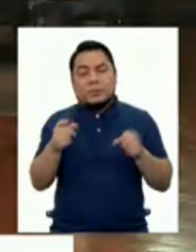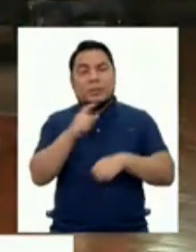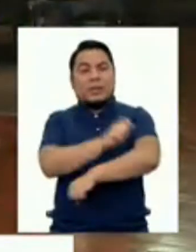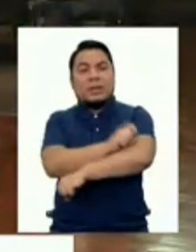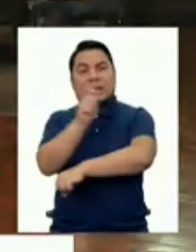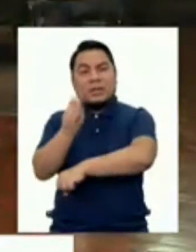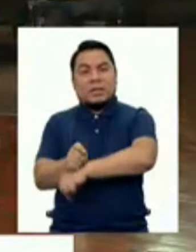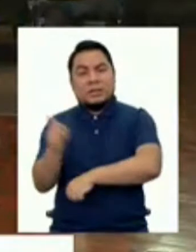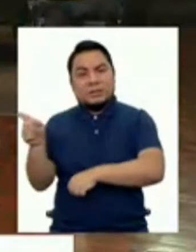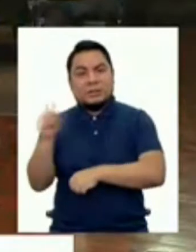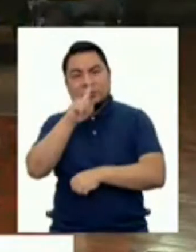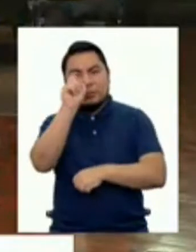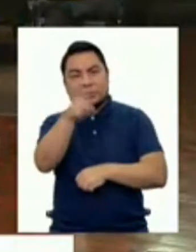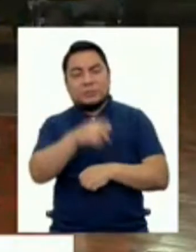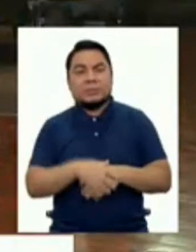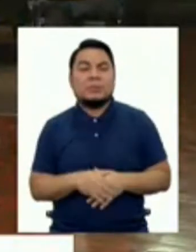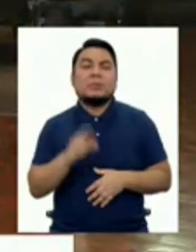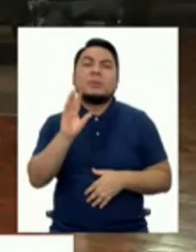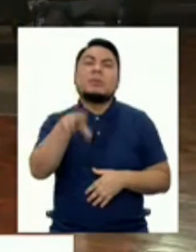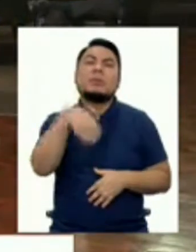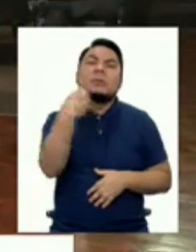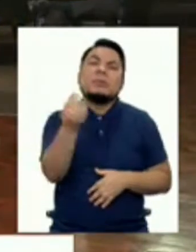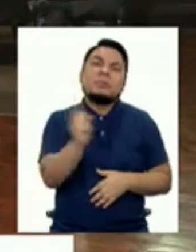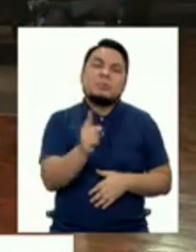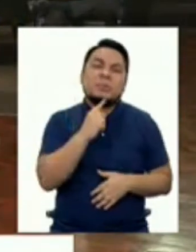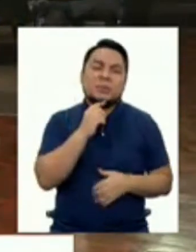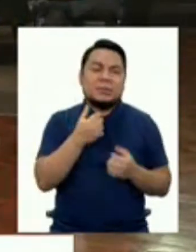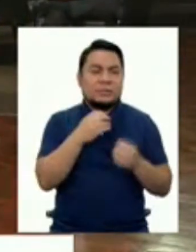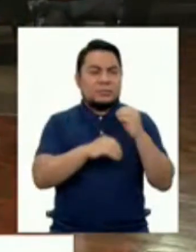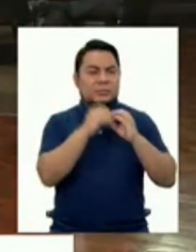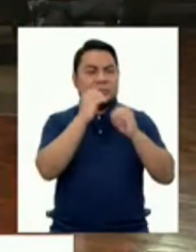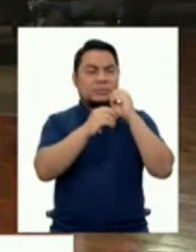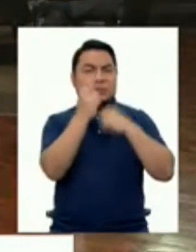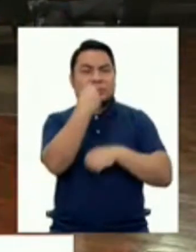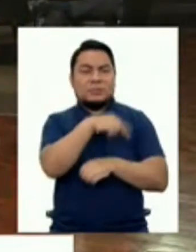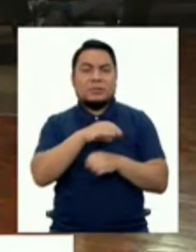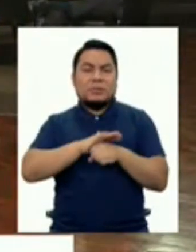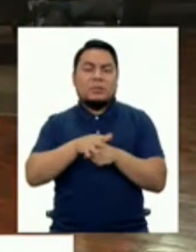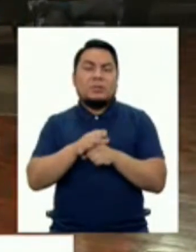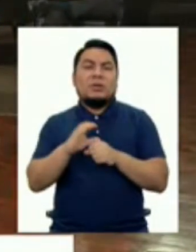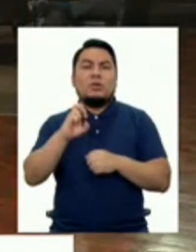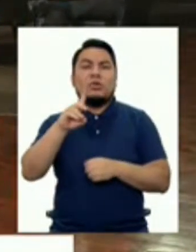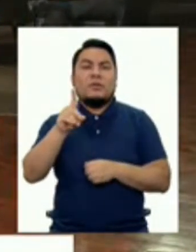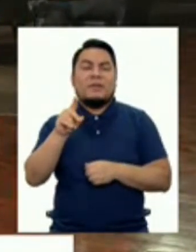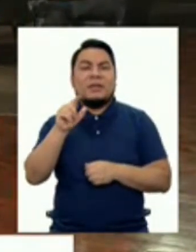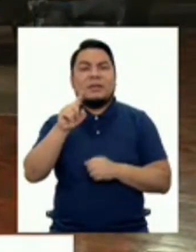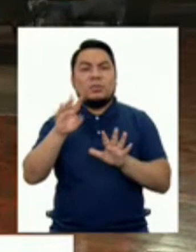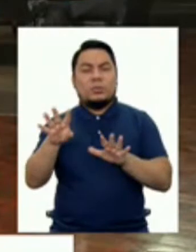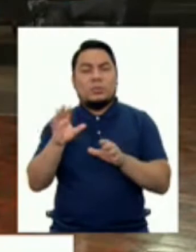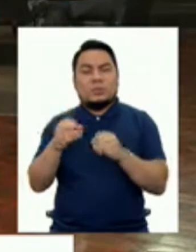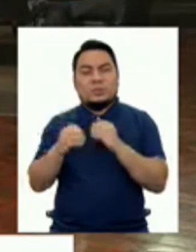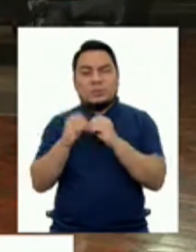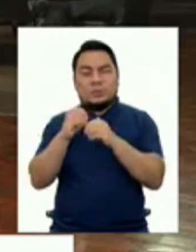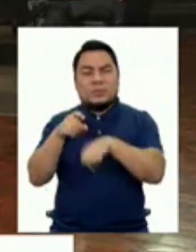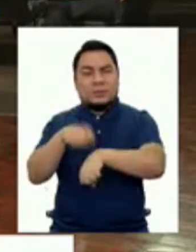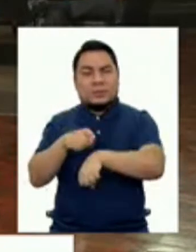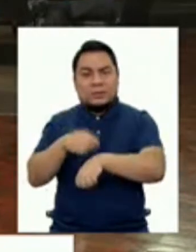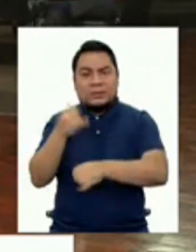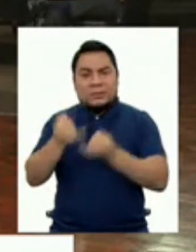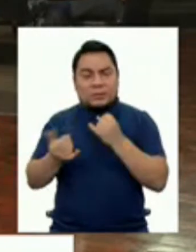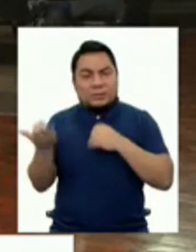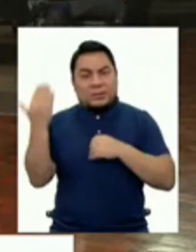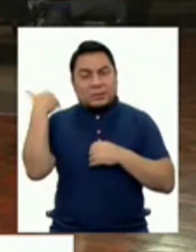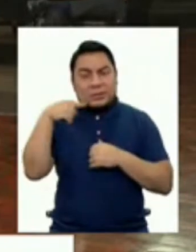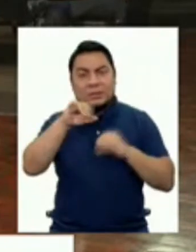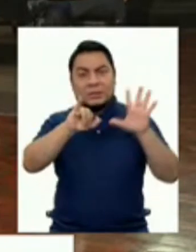Tacna. ¿Por qué aún no se termina el Hospital Especial COVID-19 cuando su plazo de ejecución comprometido